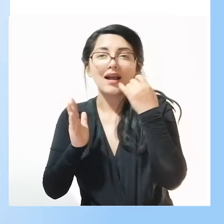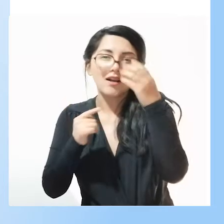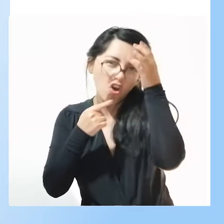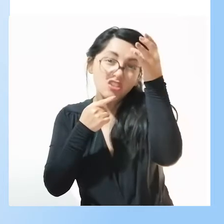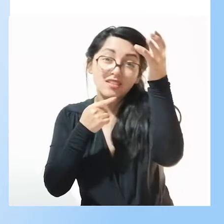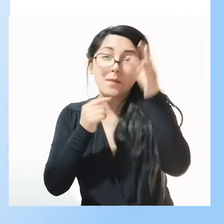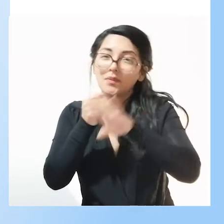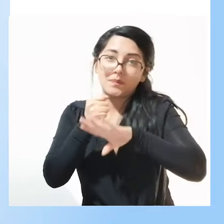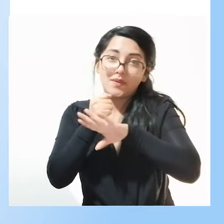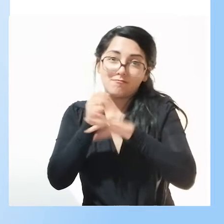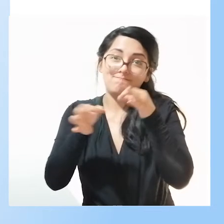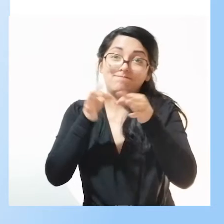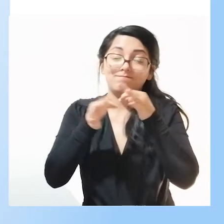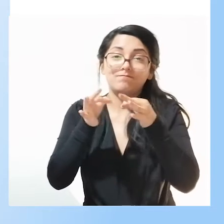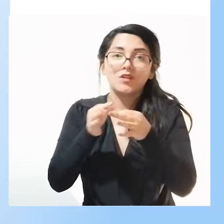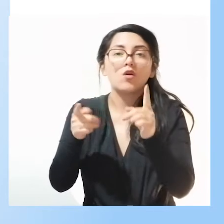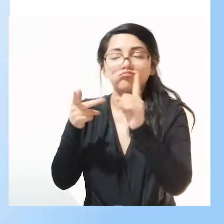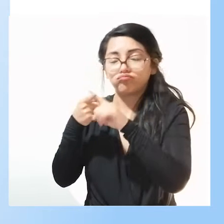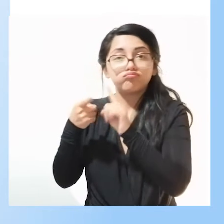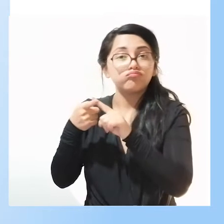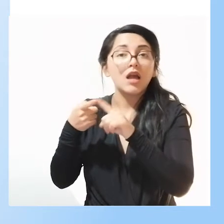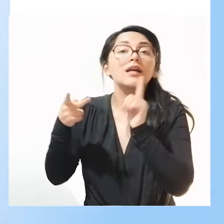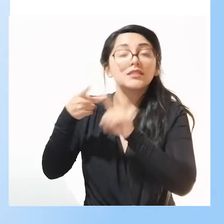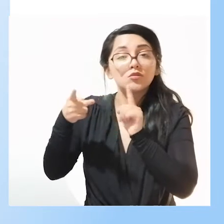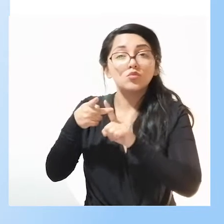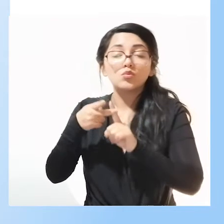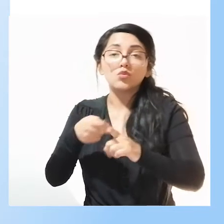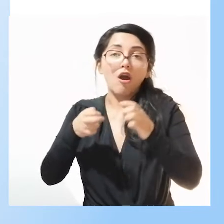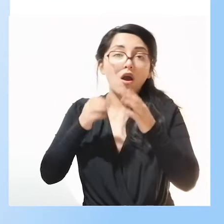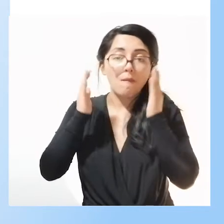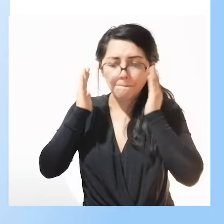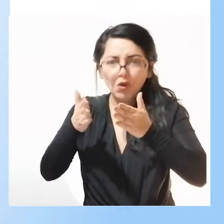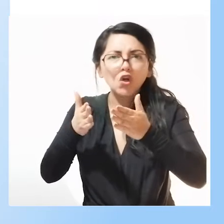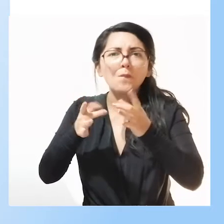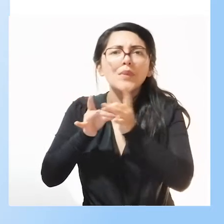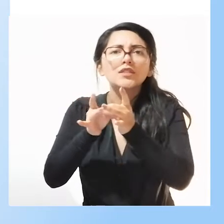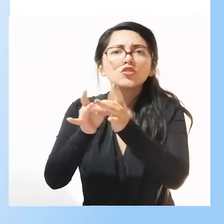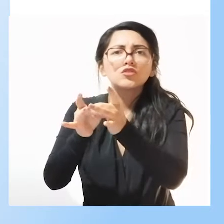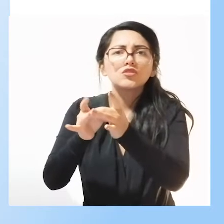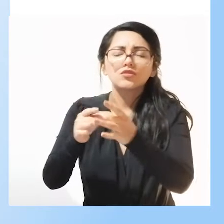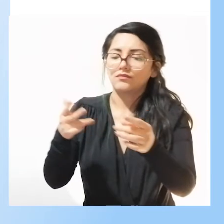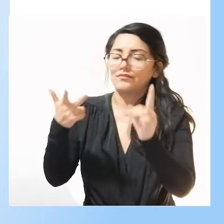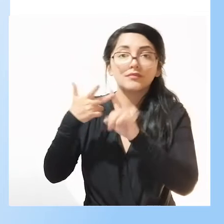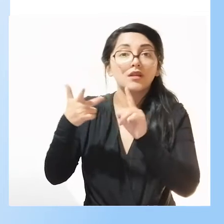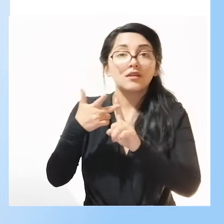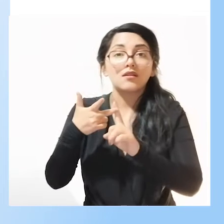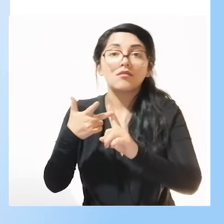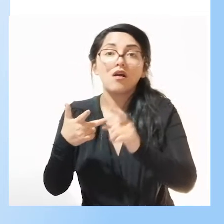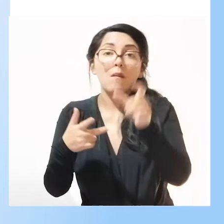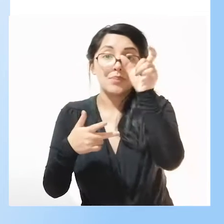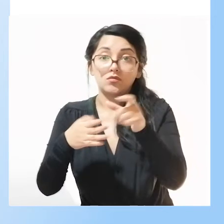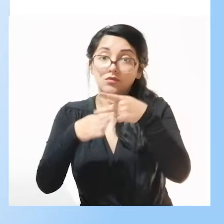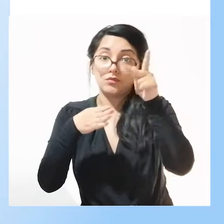conceptuales básicas, los enfoques metodológicos. Luego también nos referiremos al profesional en cuanto